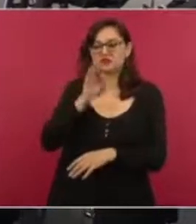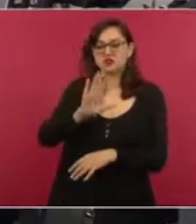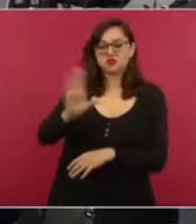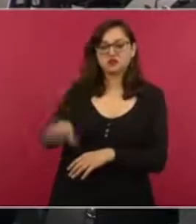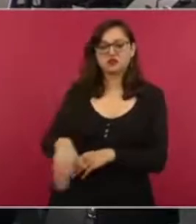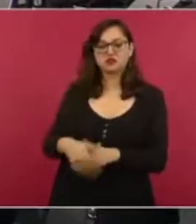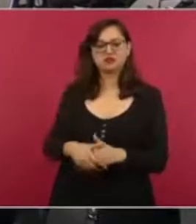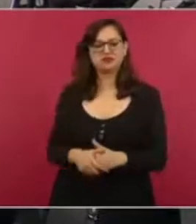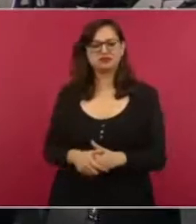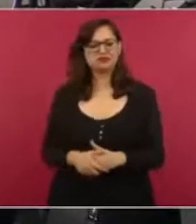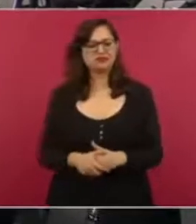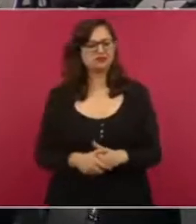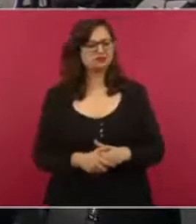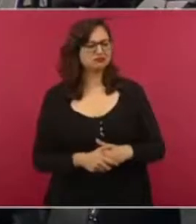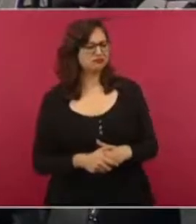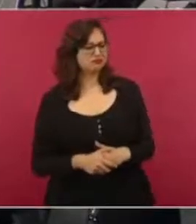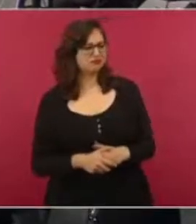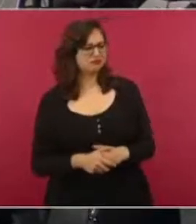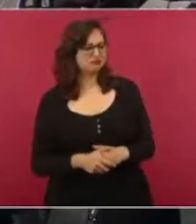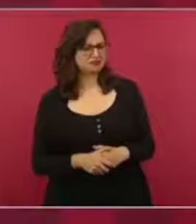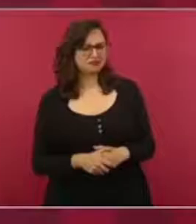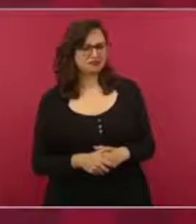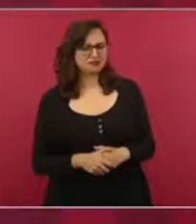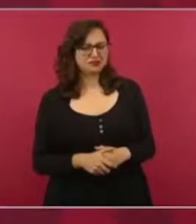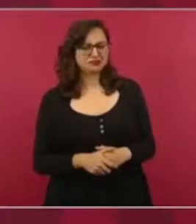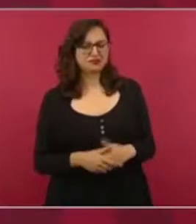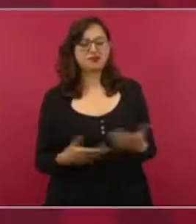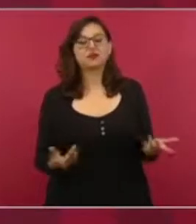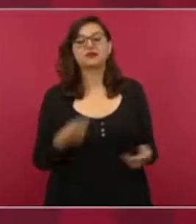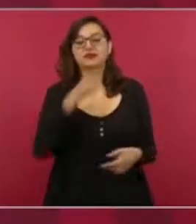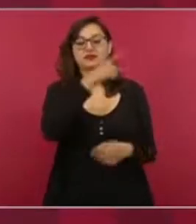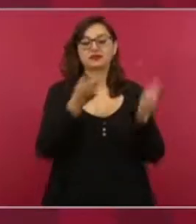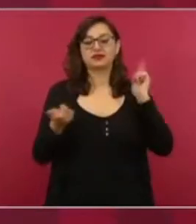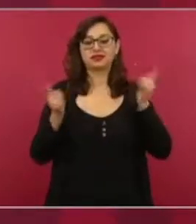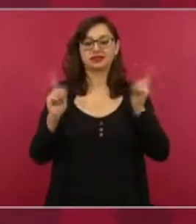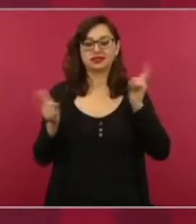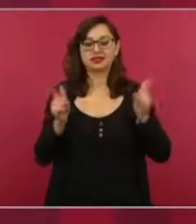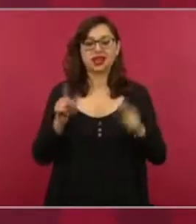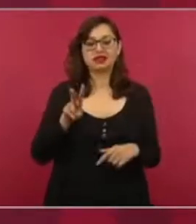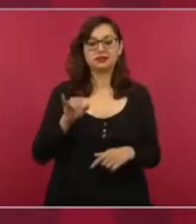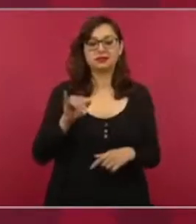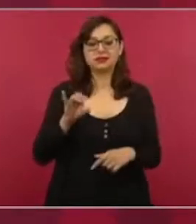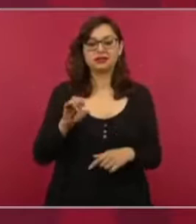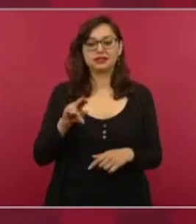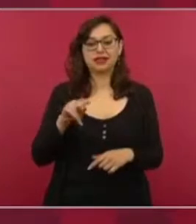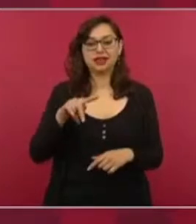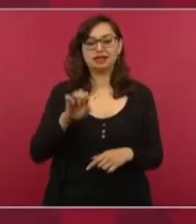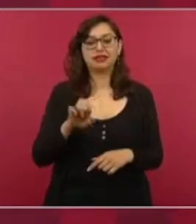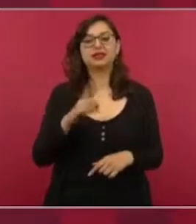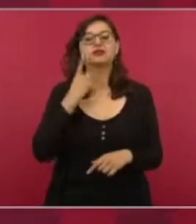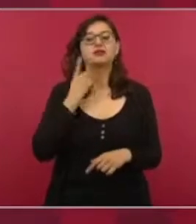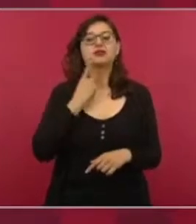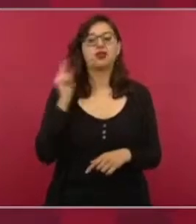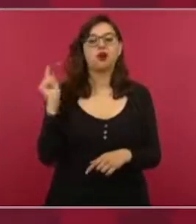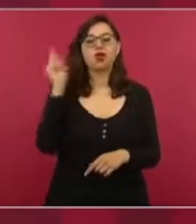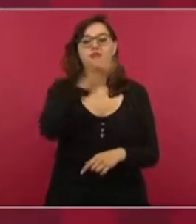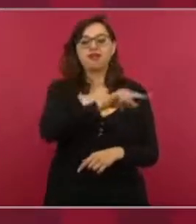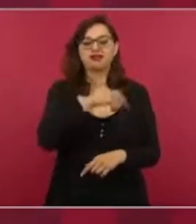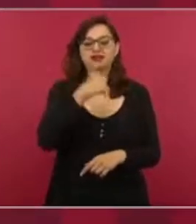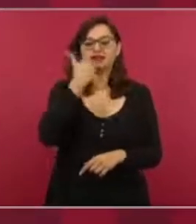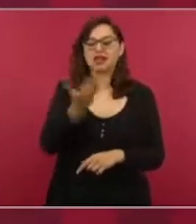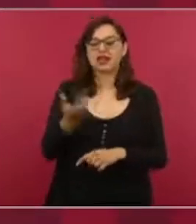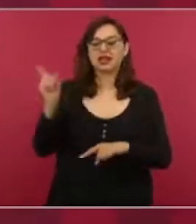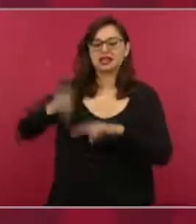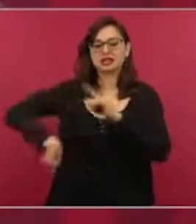el PT. ¿Y quién está pidiendo lo de...? El legislador de Texas, Vicente González. Sí. Es